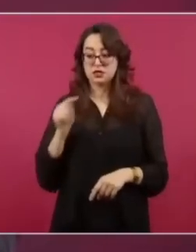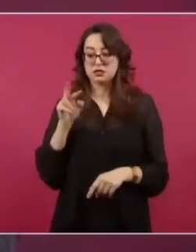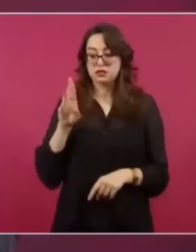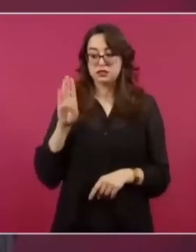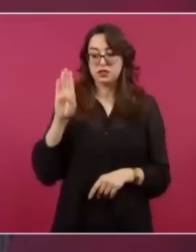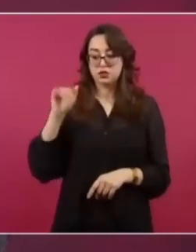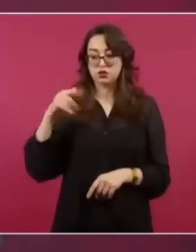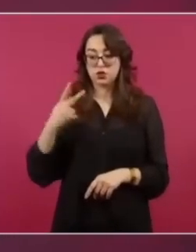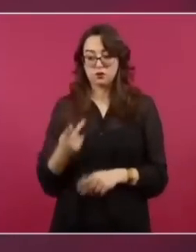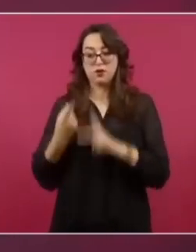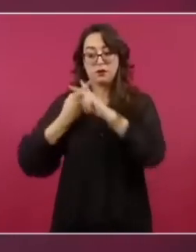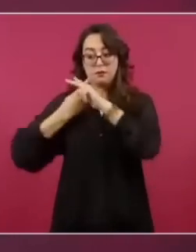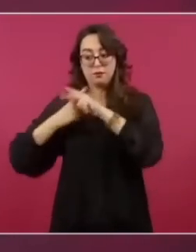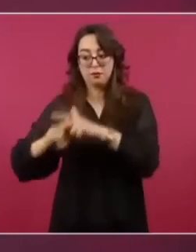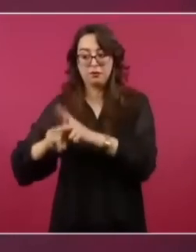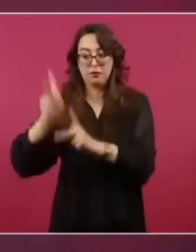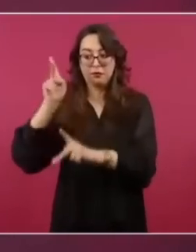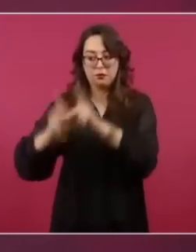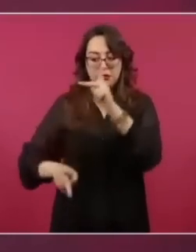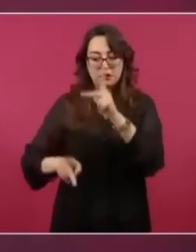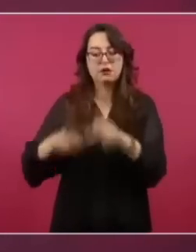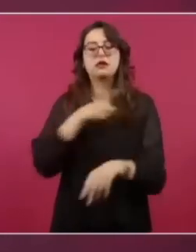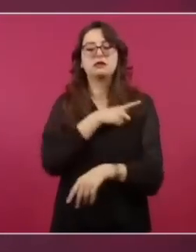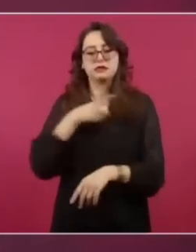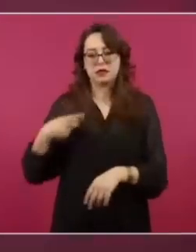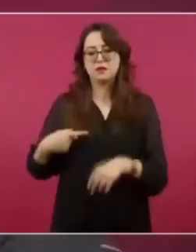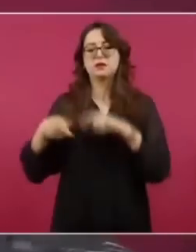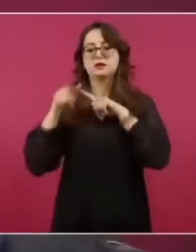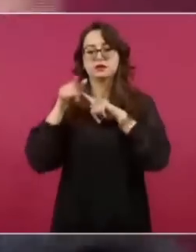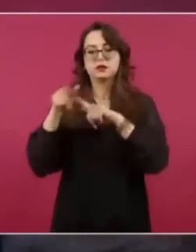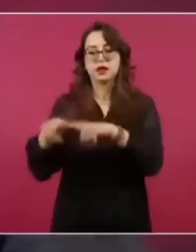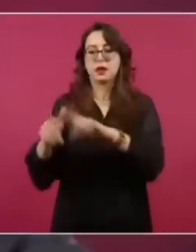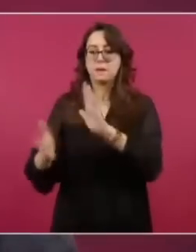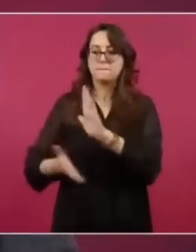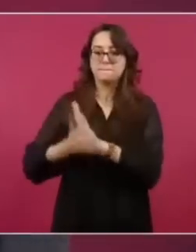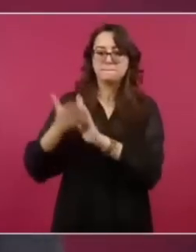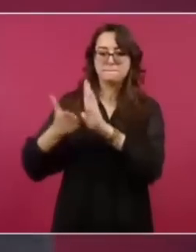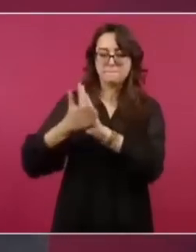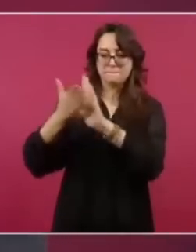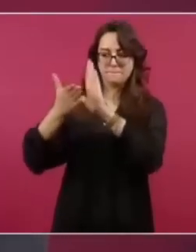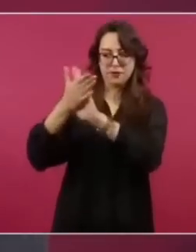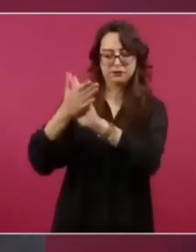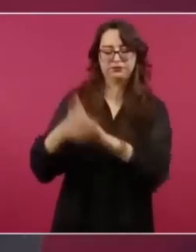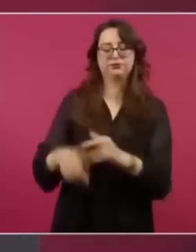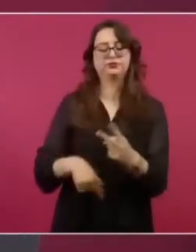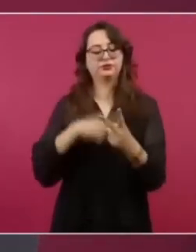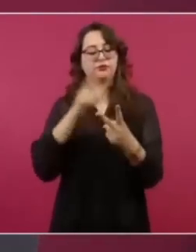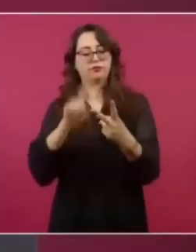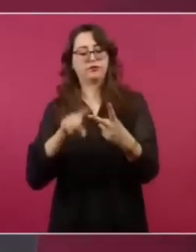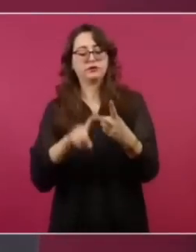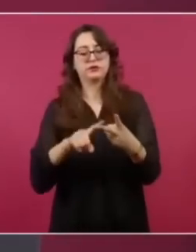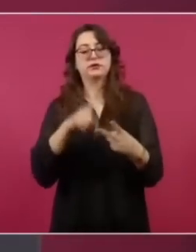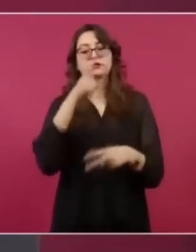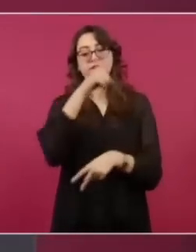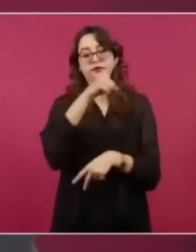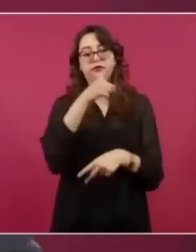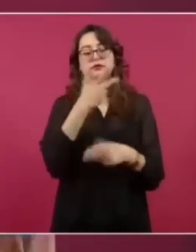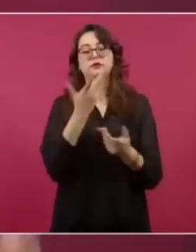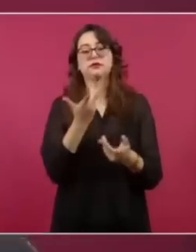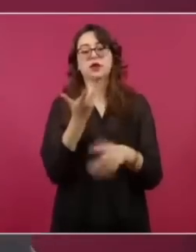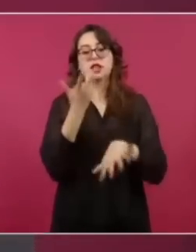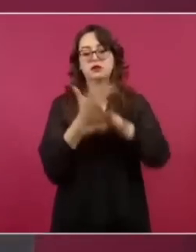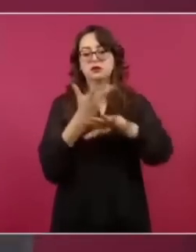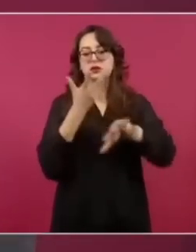establece una suerte de Tercer país seguro quiere decir que a México se le regresen todas las personas que llegan a Estados Unidos por la frontera Sur